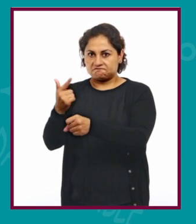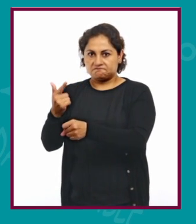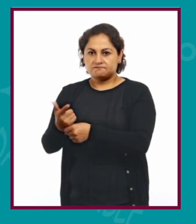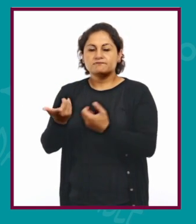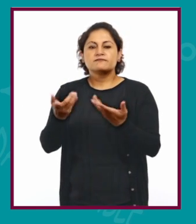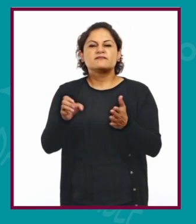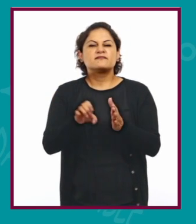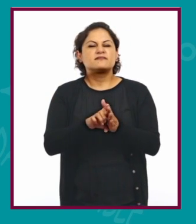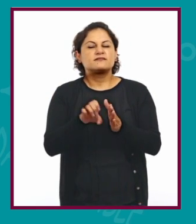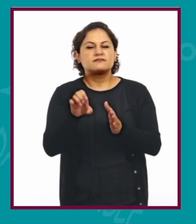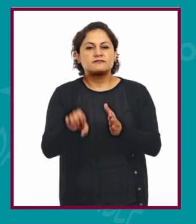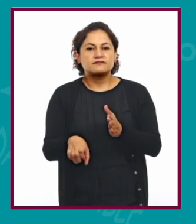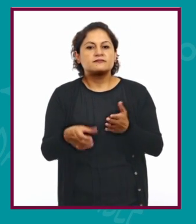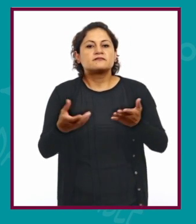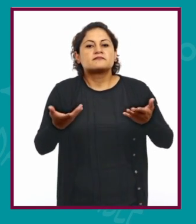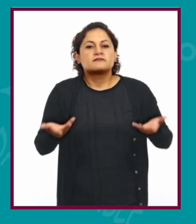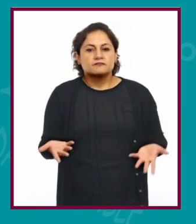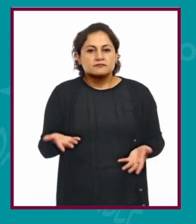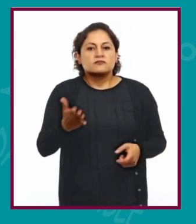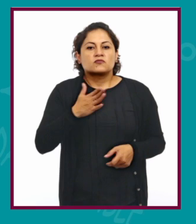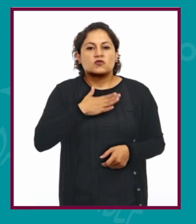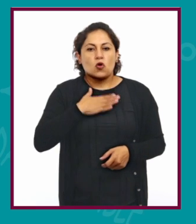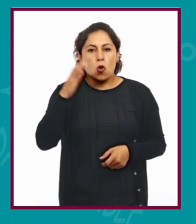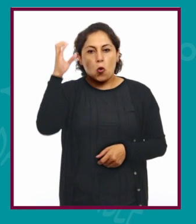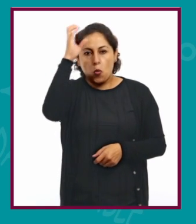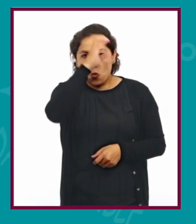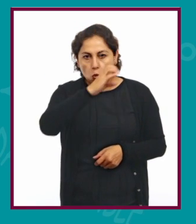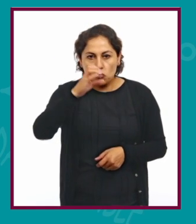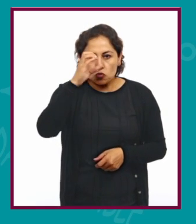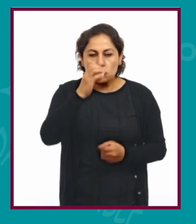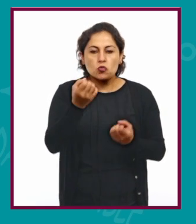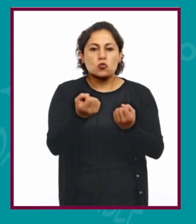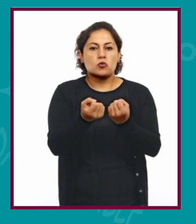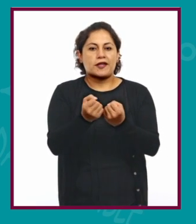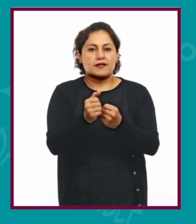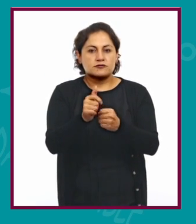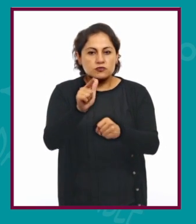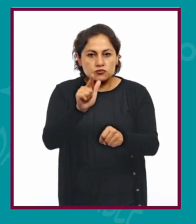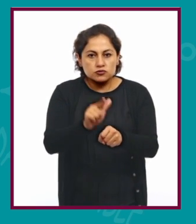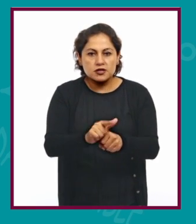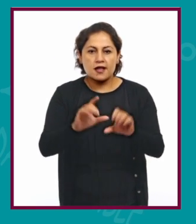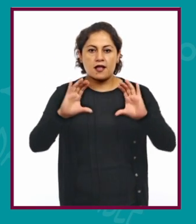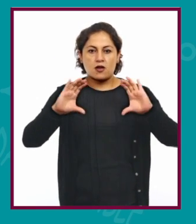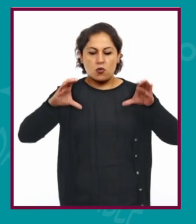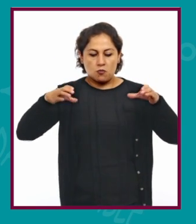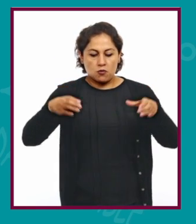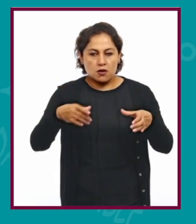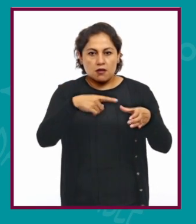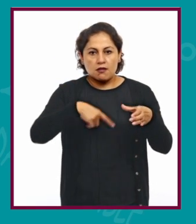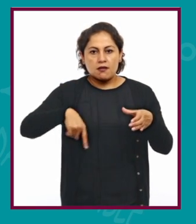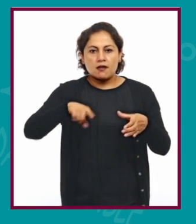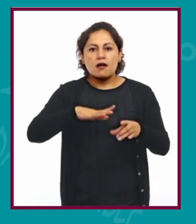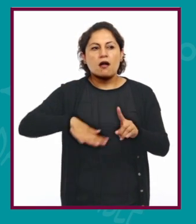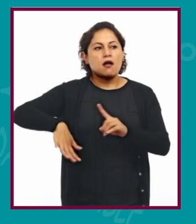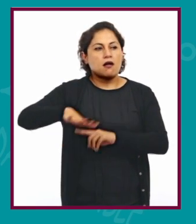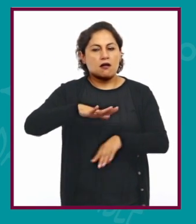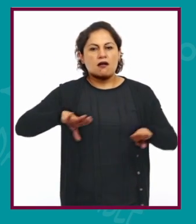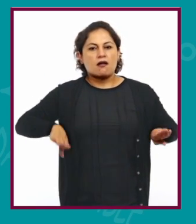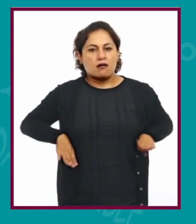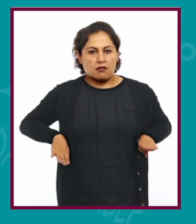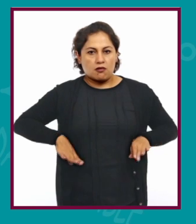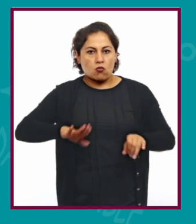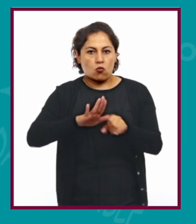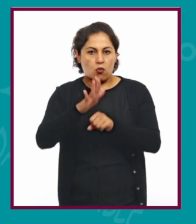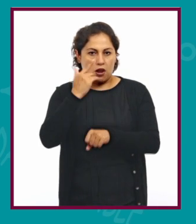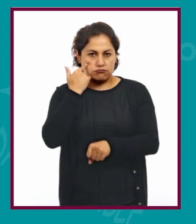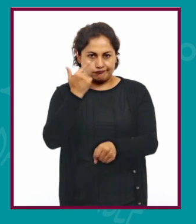nos desarrollamos, es decir, en qué tipo de cultura, en qué tipo de sociedad o de comunidad vivimos.